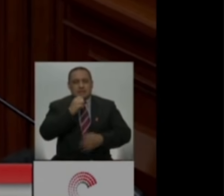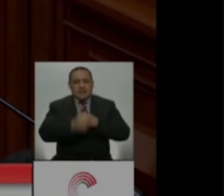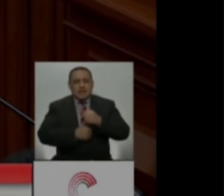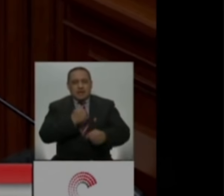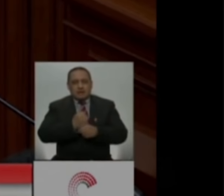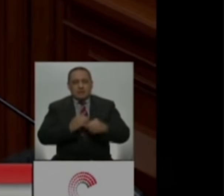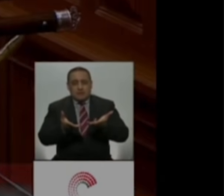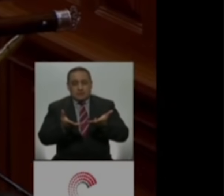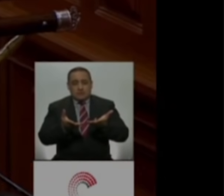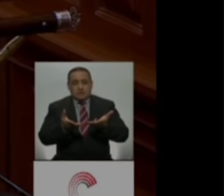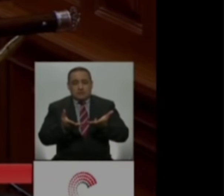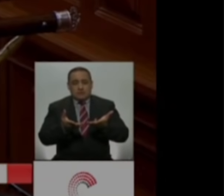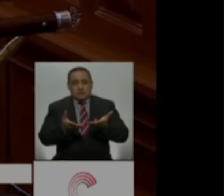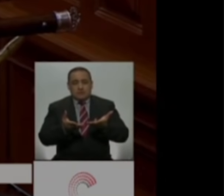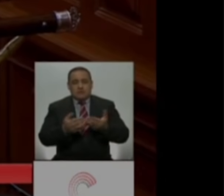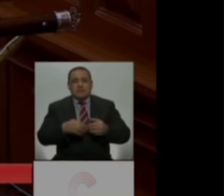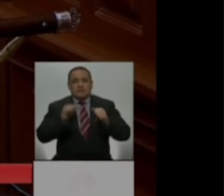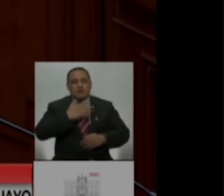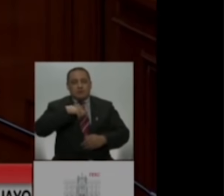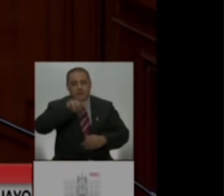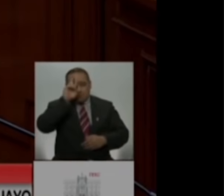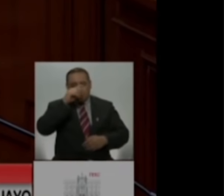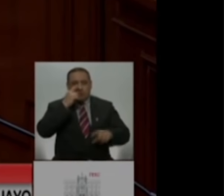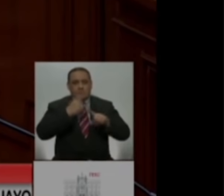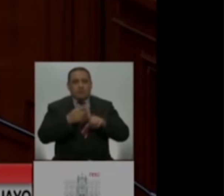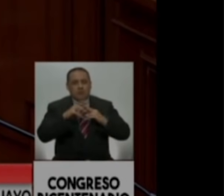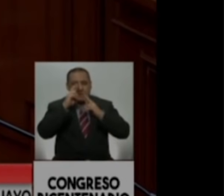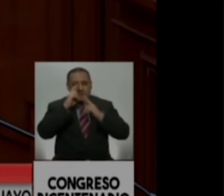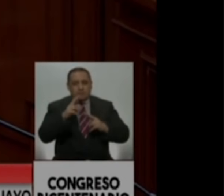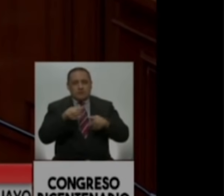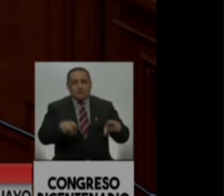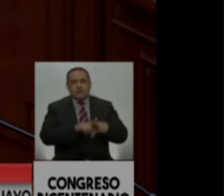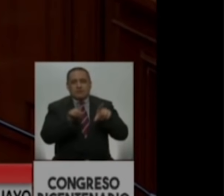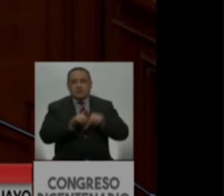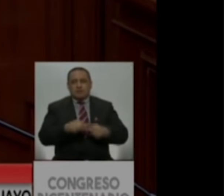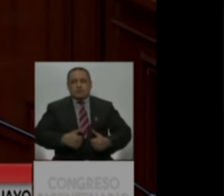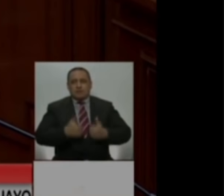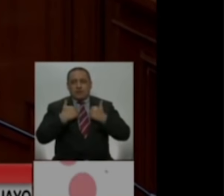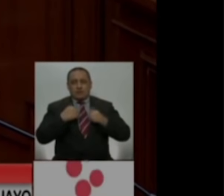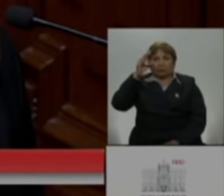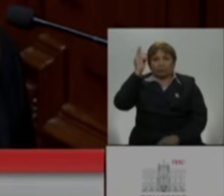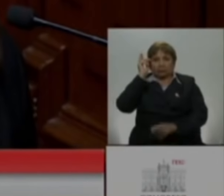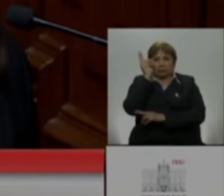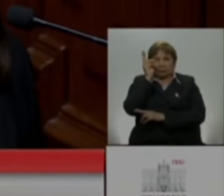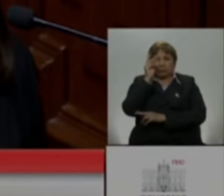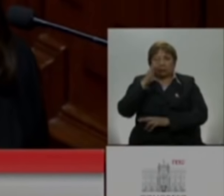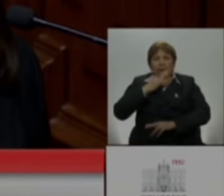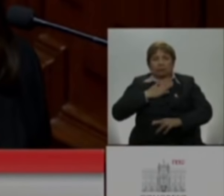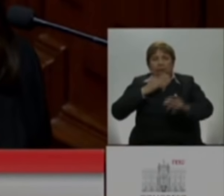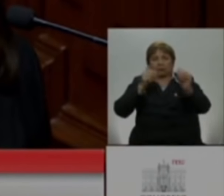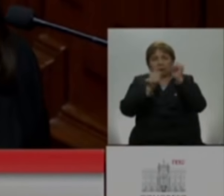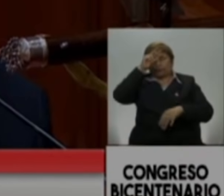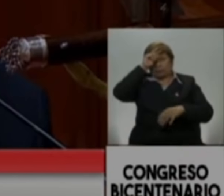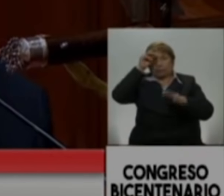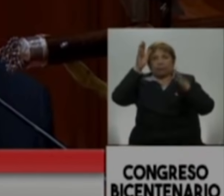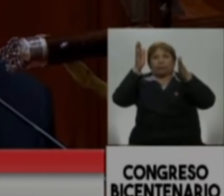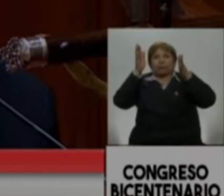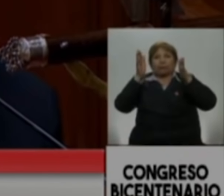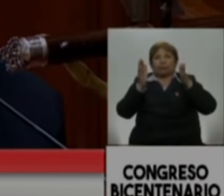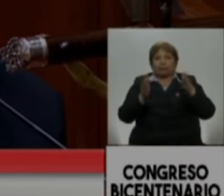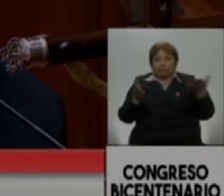y unión por la educación por mi dios y por la vida y la familia por mis hermanos del campo